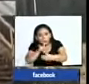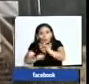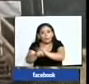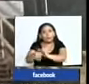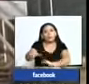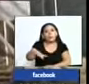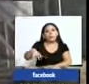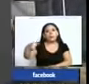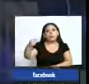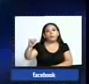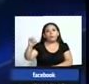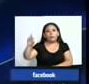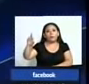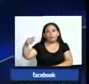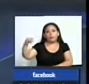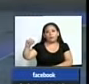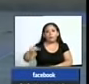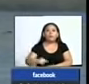Georgia.